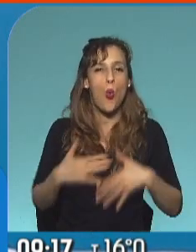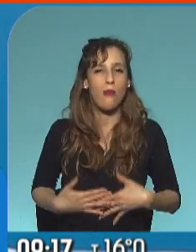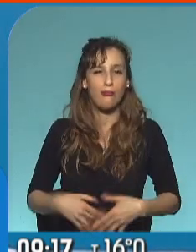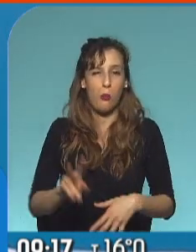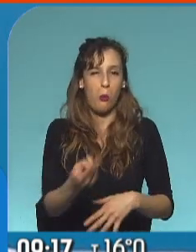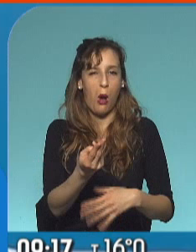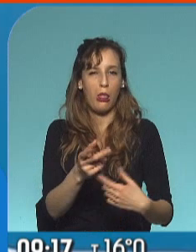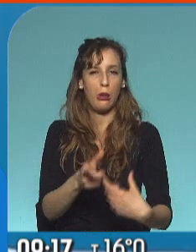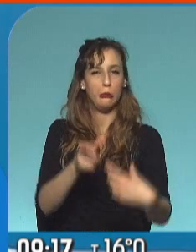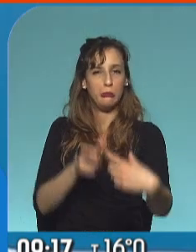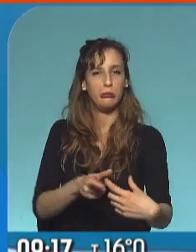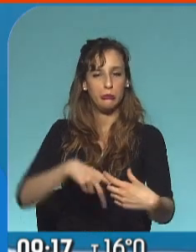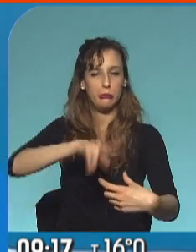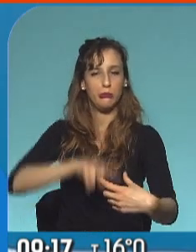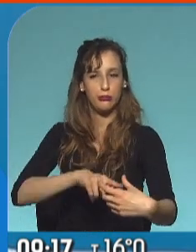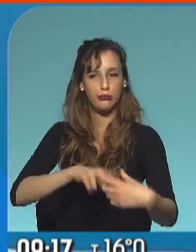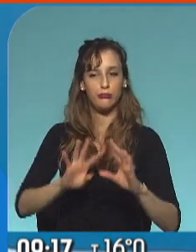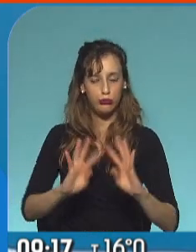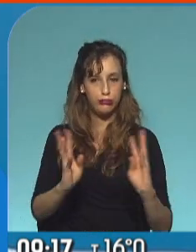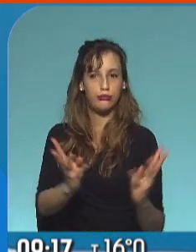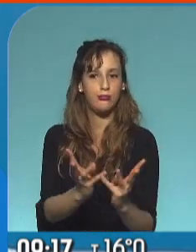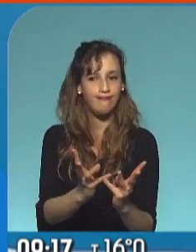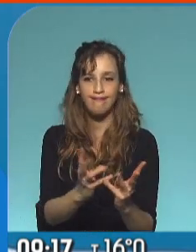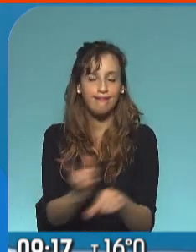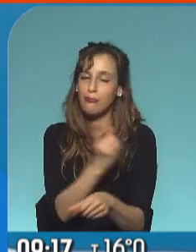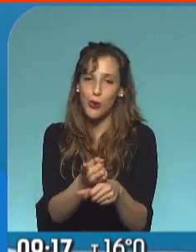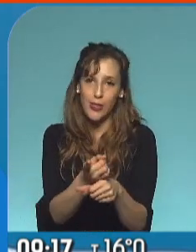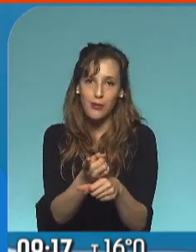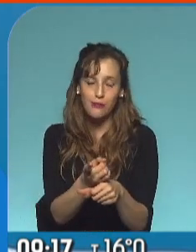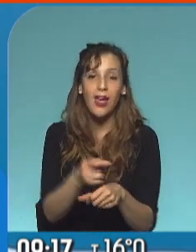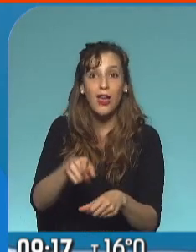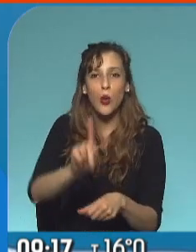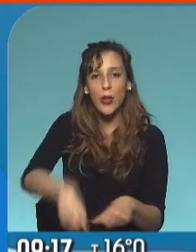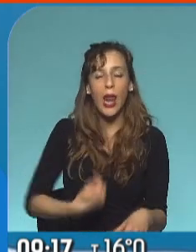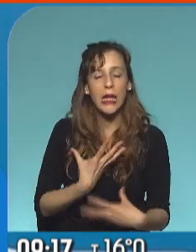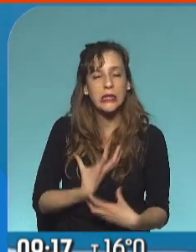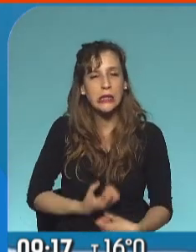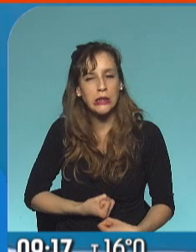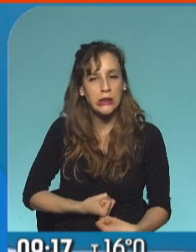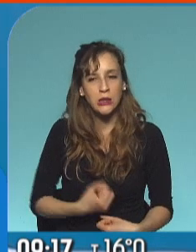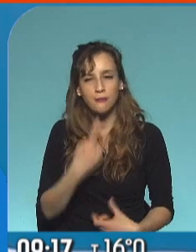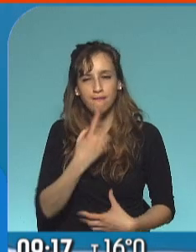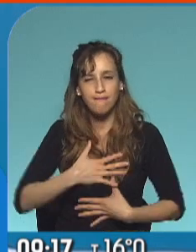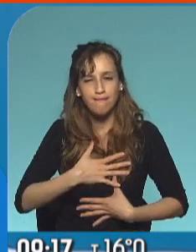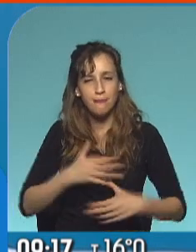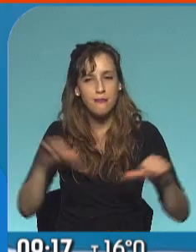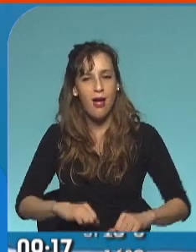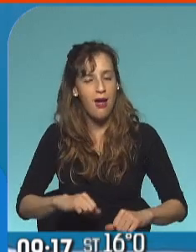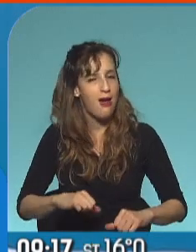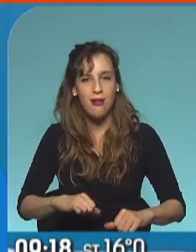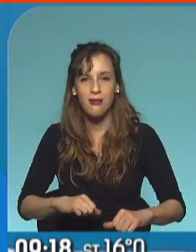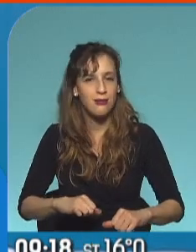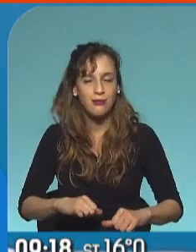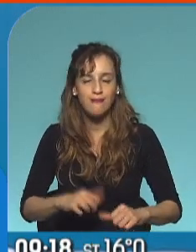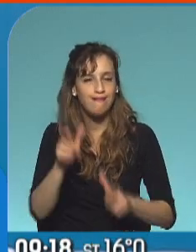con otros familiares de estos rituales que todos cumplimos sin duda genera angustia incertidumbre y dolor en todos los